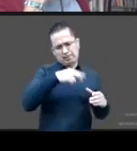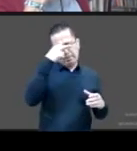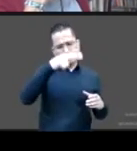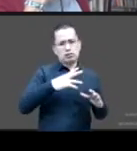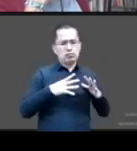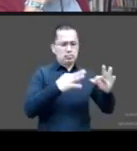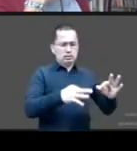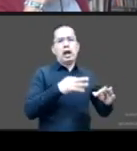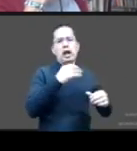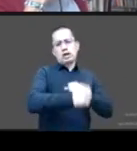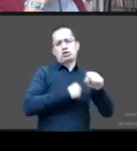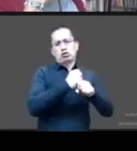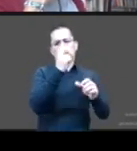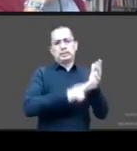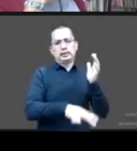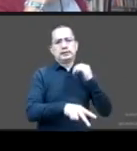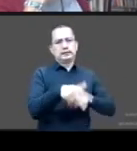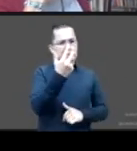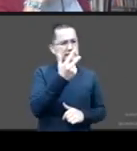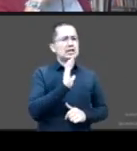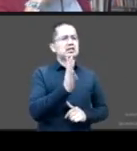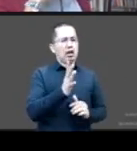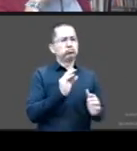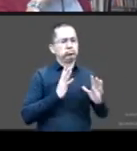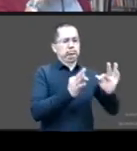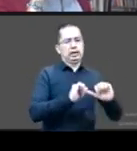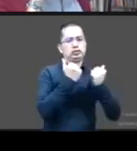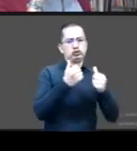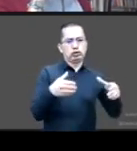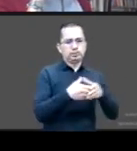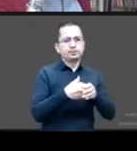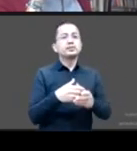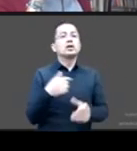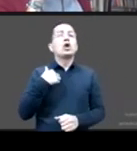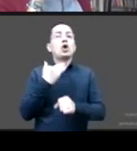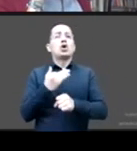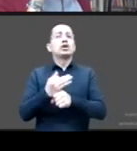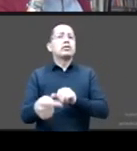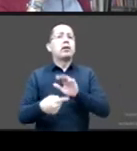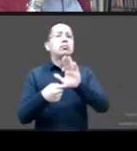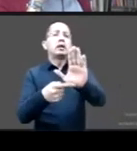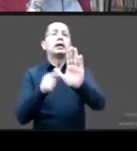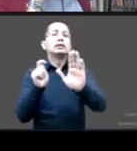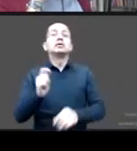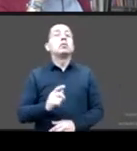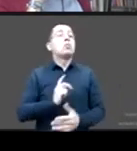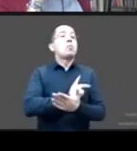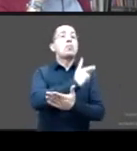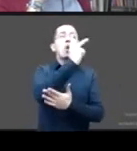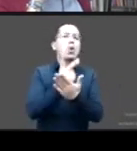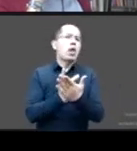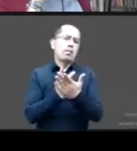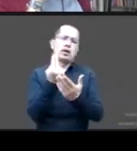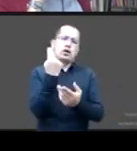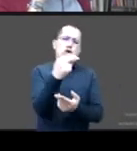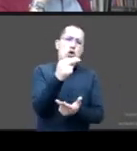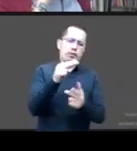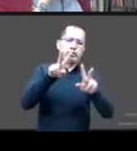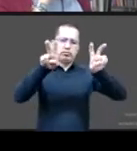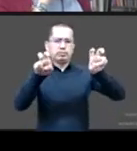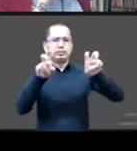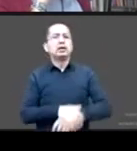lo que les voy a compartir es un programa muy concreto Jóvenes con Rumbo quisiera decirles eso que voy a